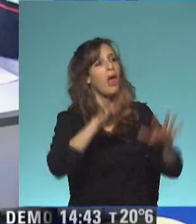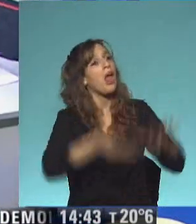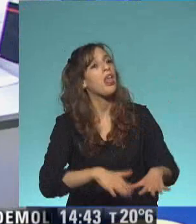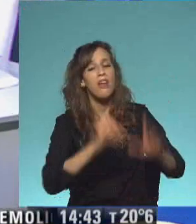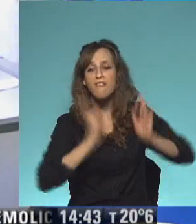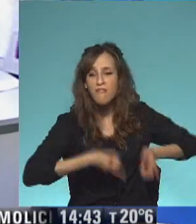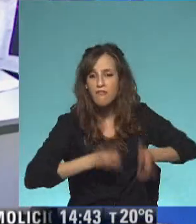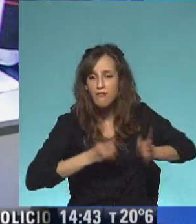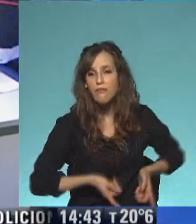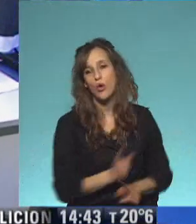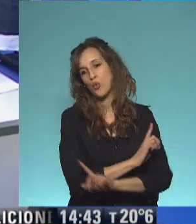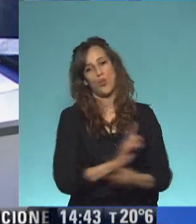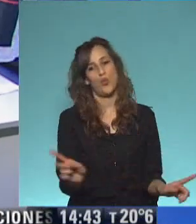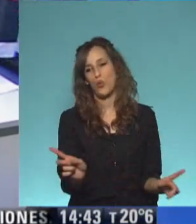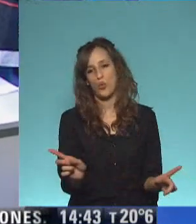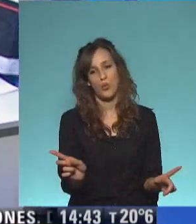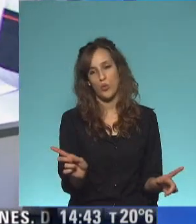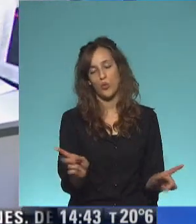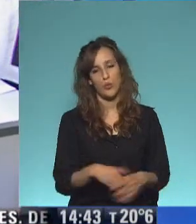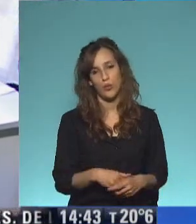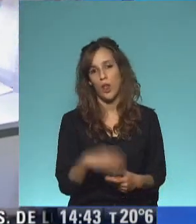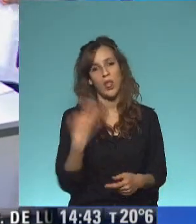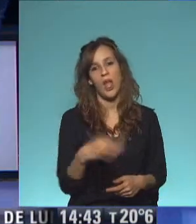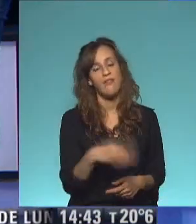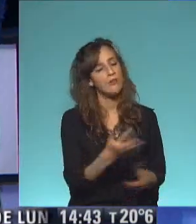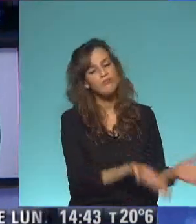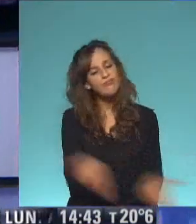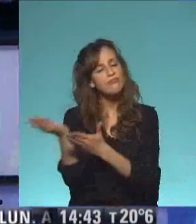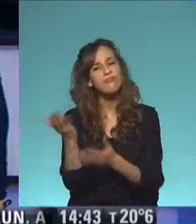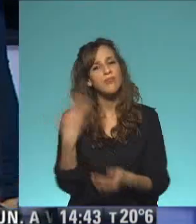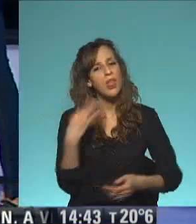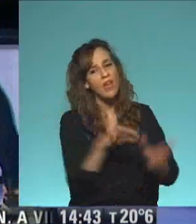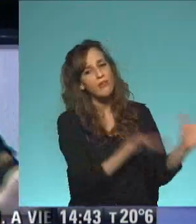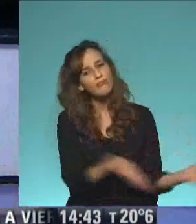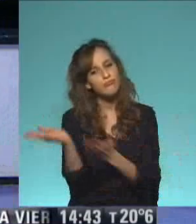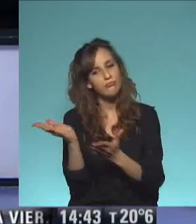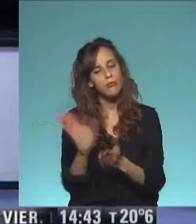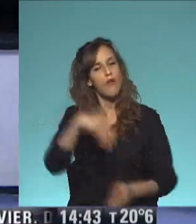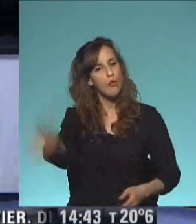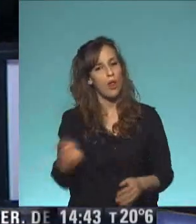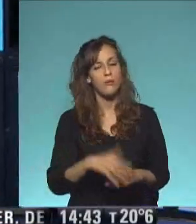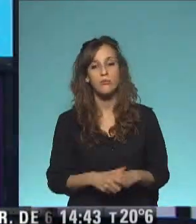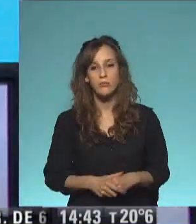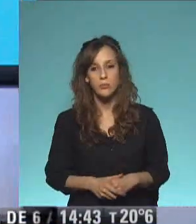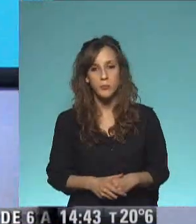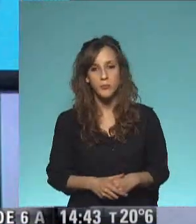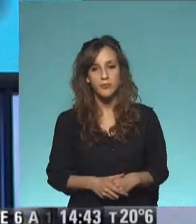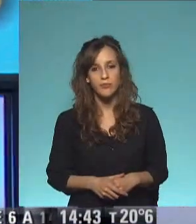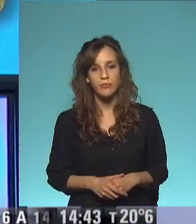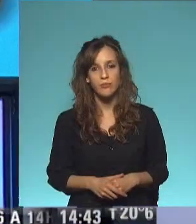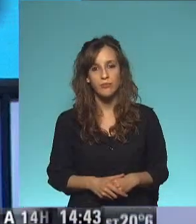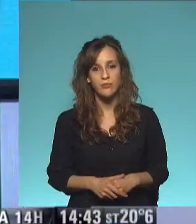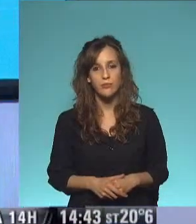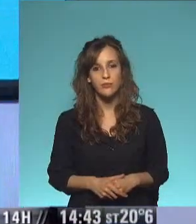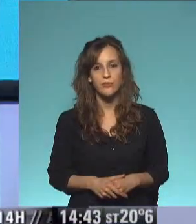ese lugar. Sal de ahí, chivita, chivita, sal de ahí de ese lugar. ¡Sigue! Hay que llamar